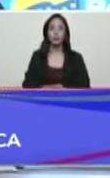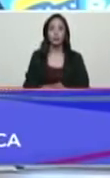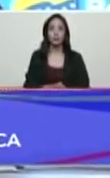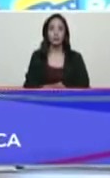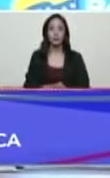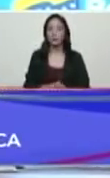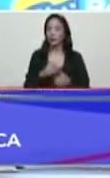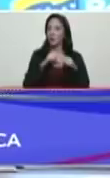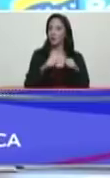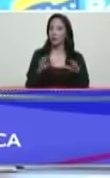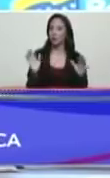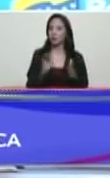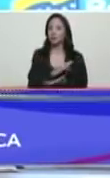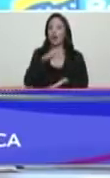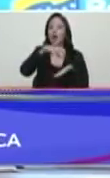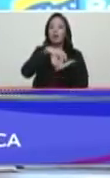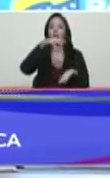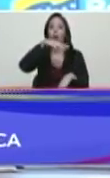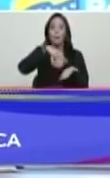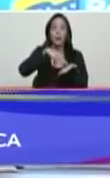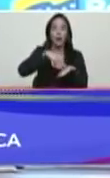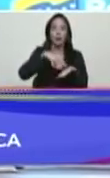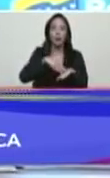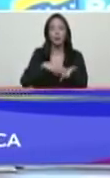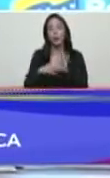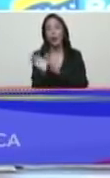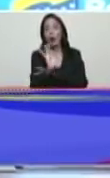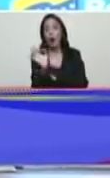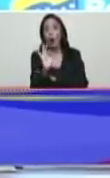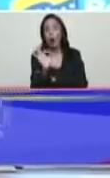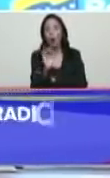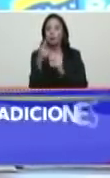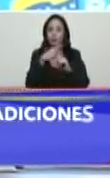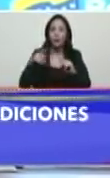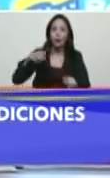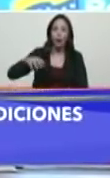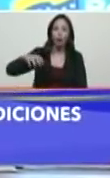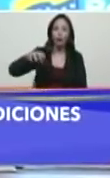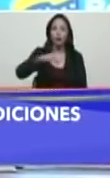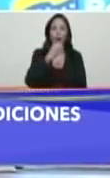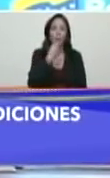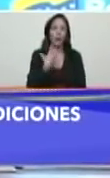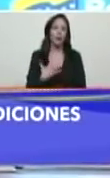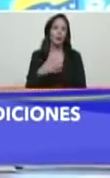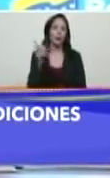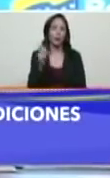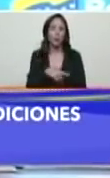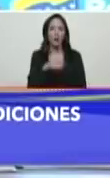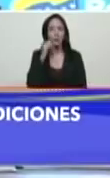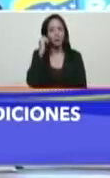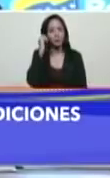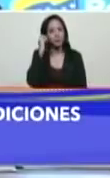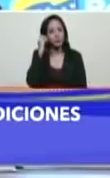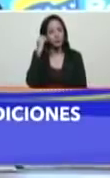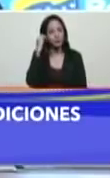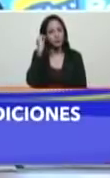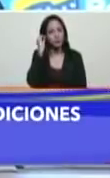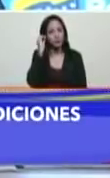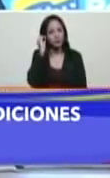venir, quedarse en el estado Miranda. Si se van al sur de Venezuela, verán una belleza